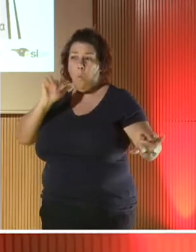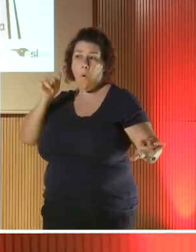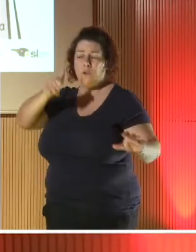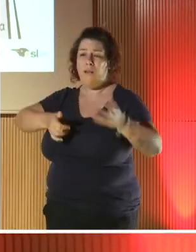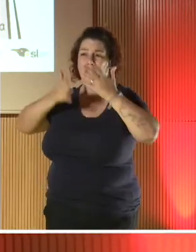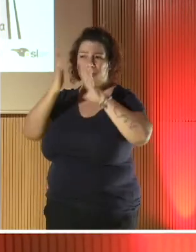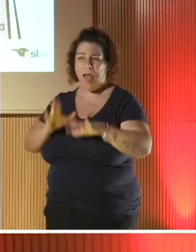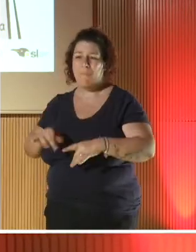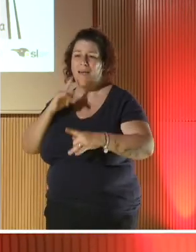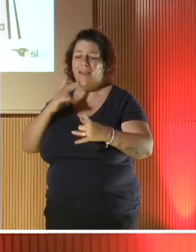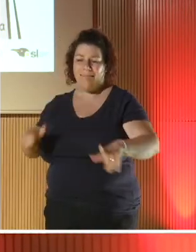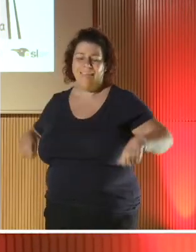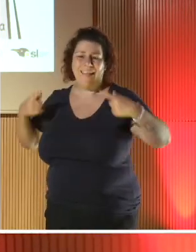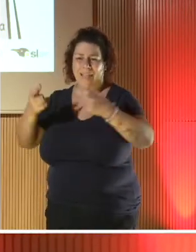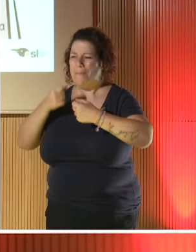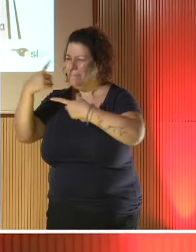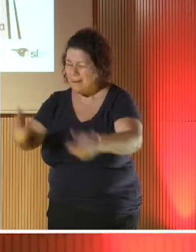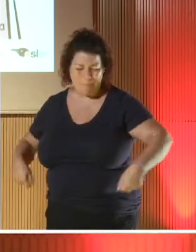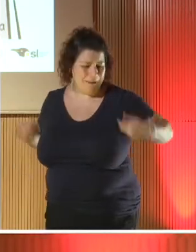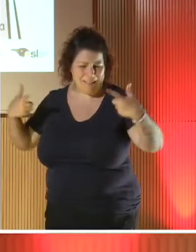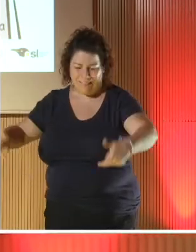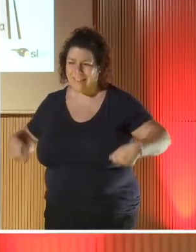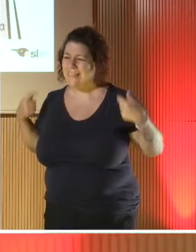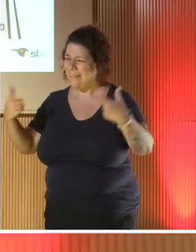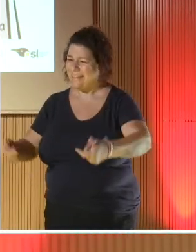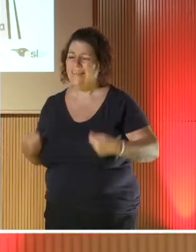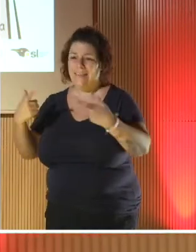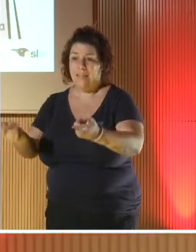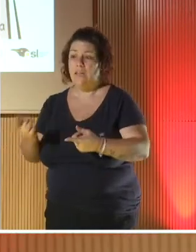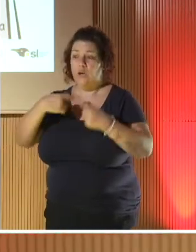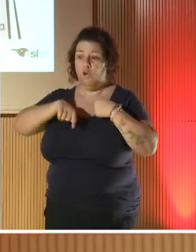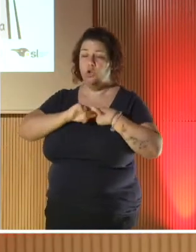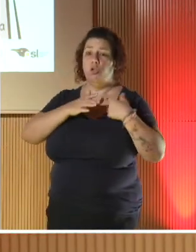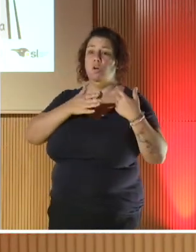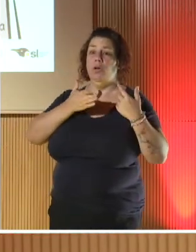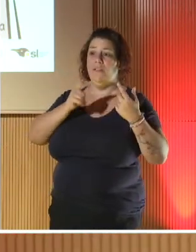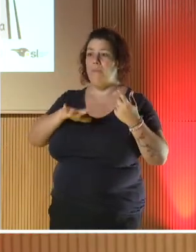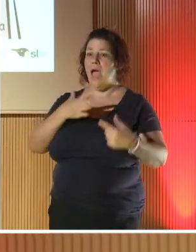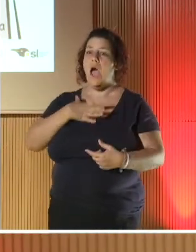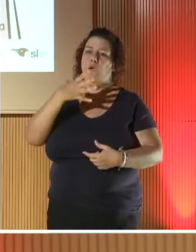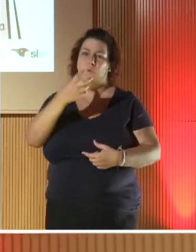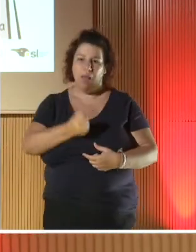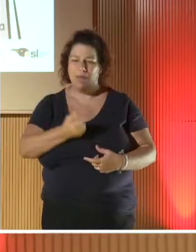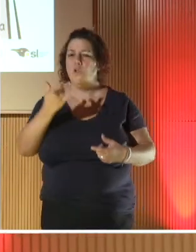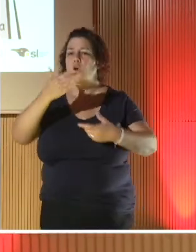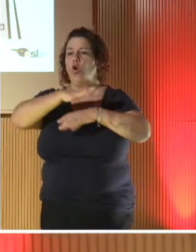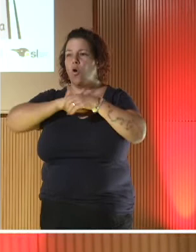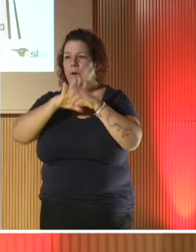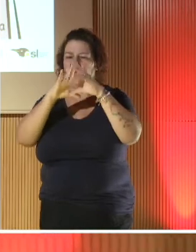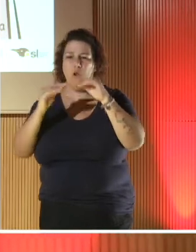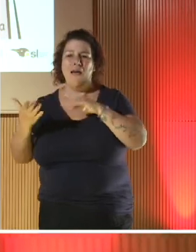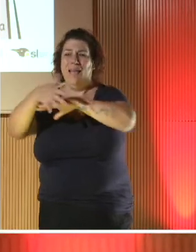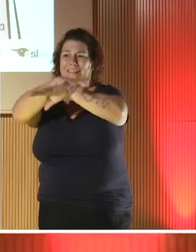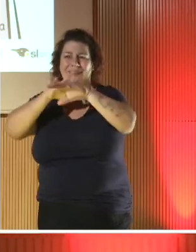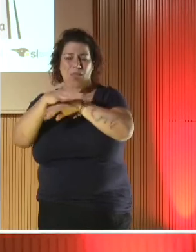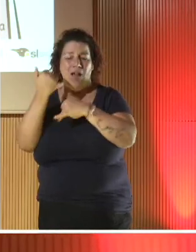estos 4 años de gastar miles y miles y miles de euros, tanto nosotros como el Ayuntamiento, como la Comunidad Autónoma, como el Estado. Ha merecido la